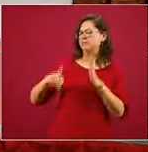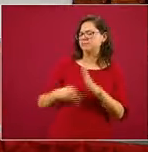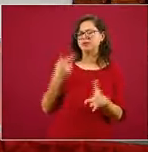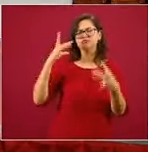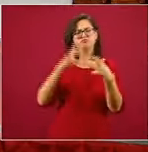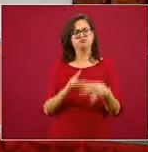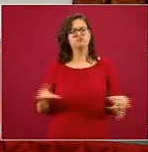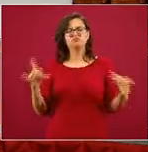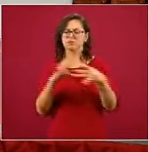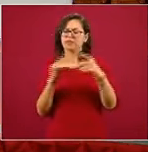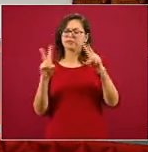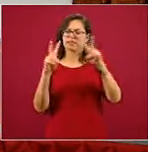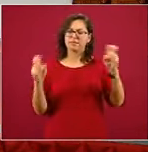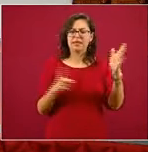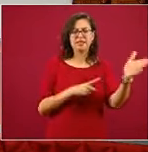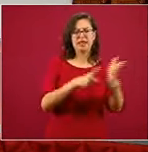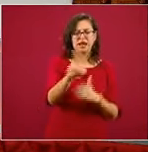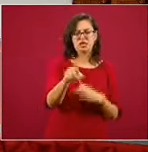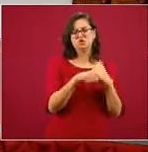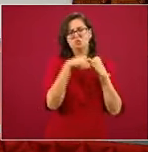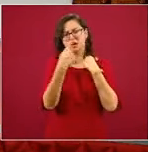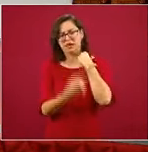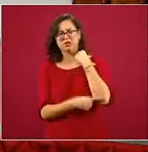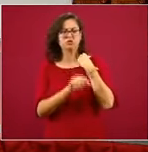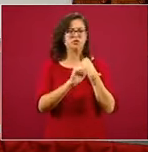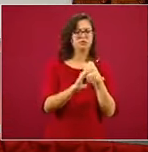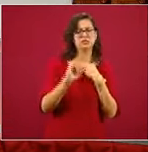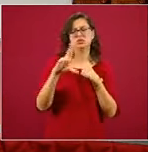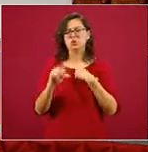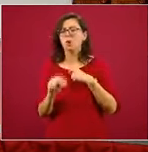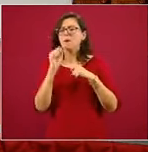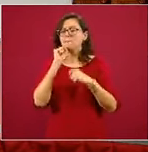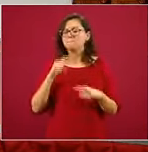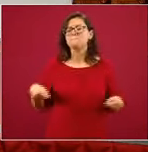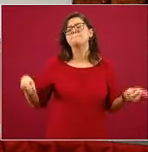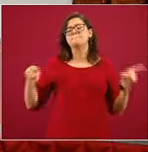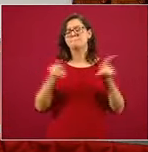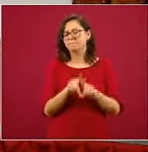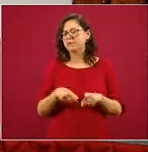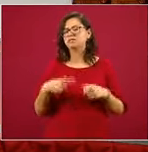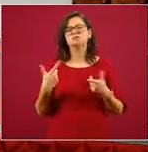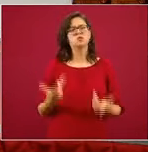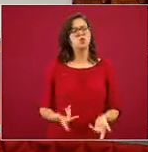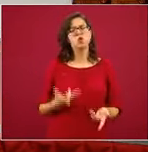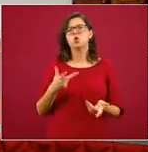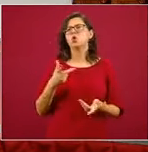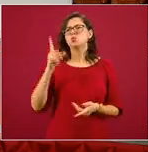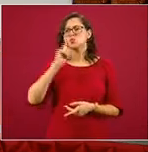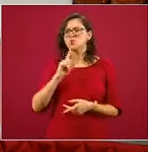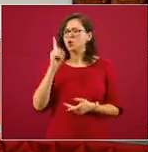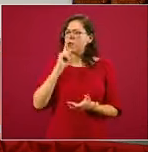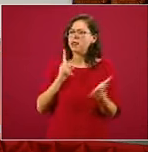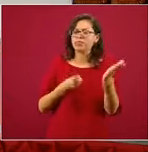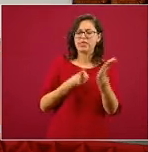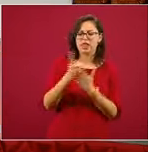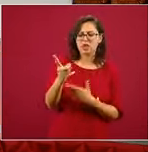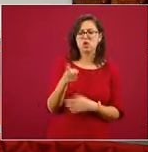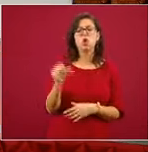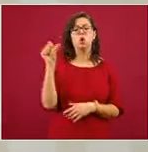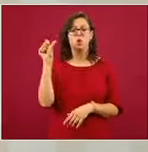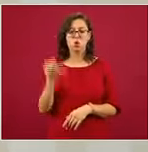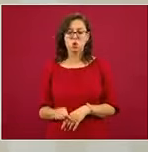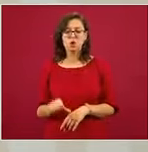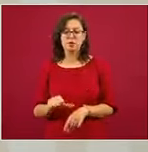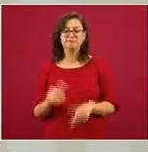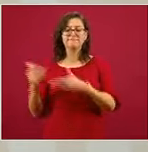de salud dirigidas precisamente al fenómeno reproductivo, a los derechos de la mujer, y en esta ocasión viene